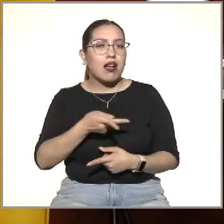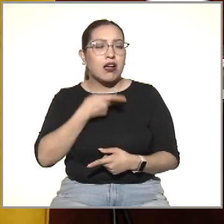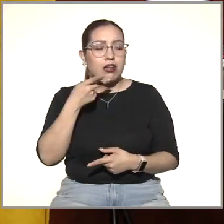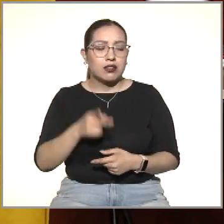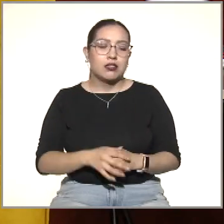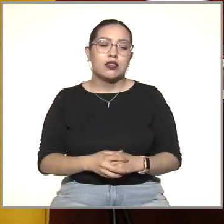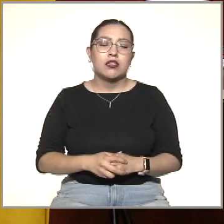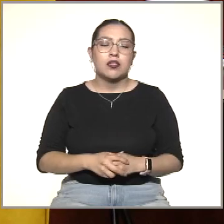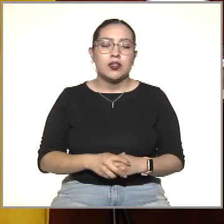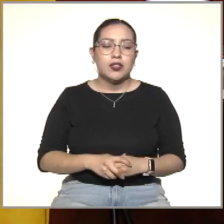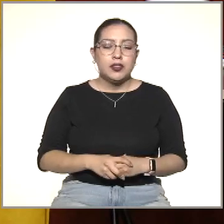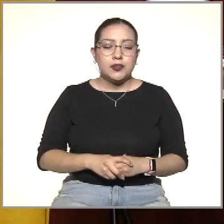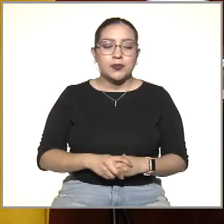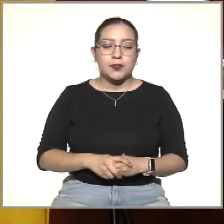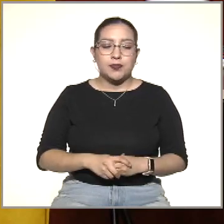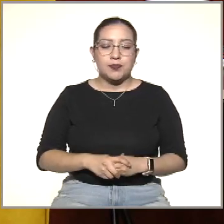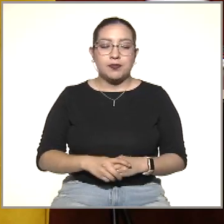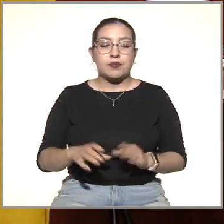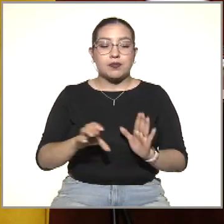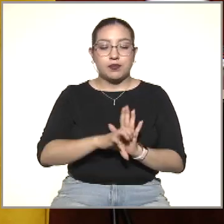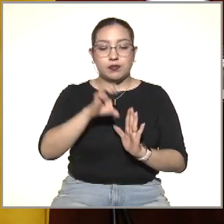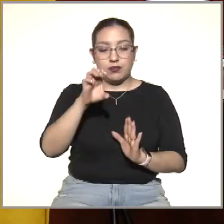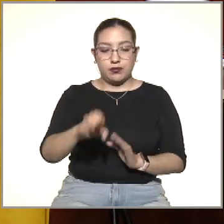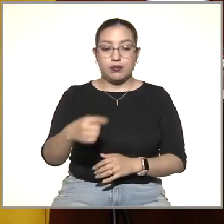Digamos, si yo digo mucho,